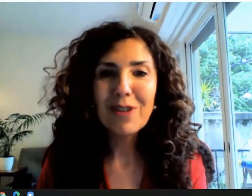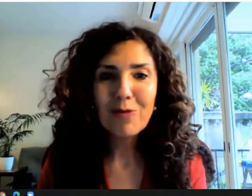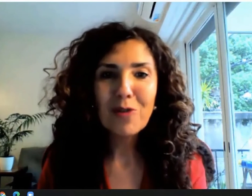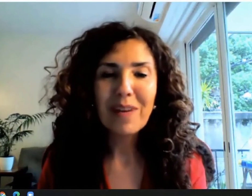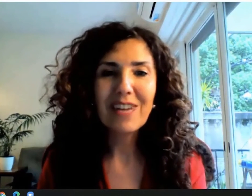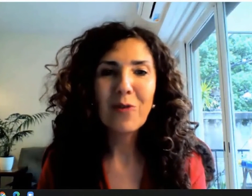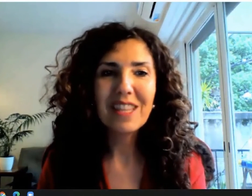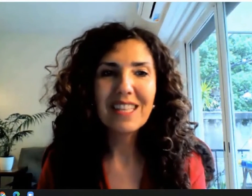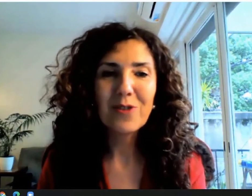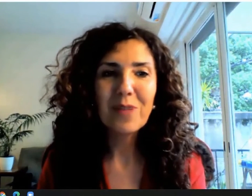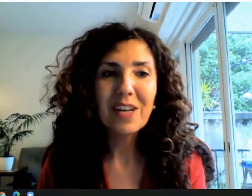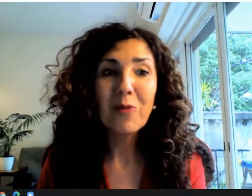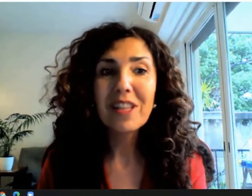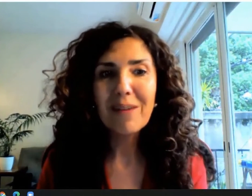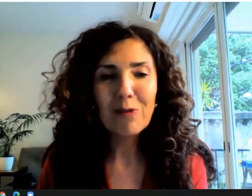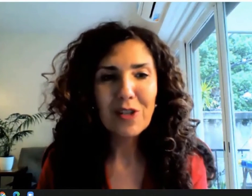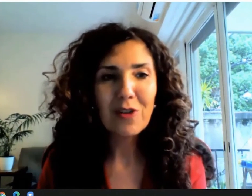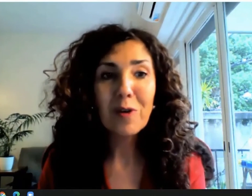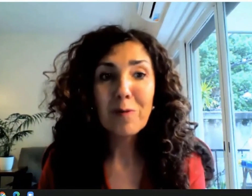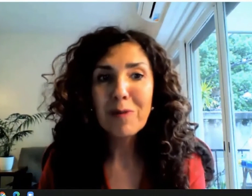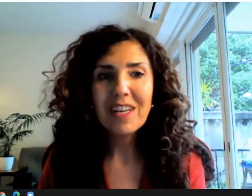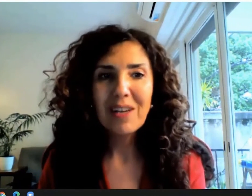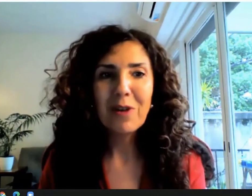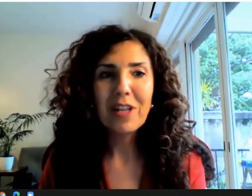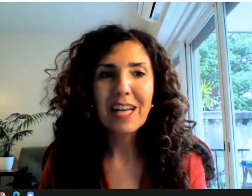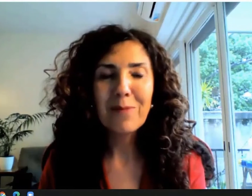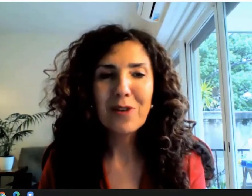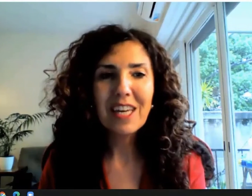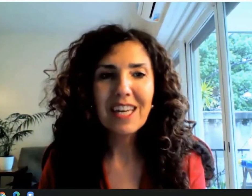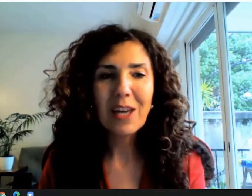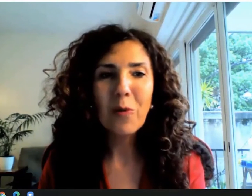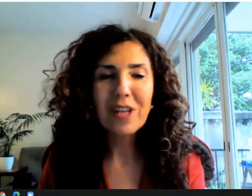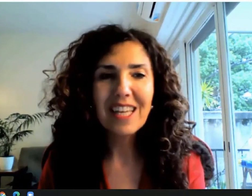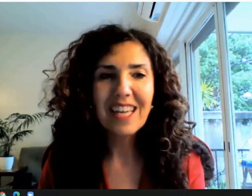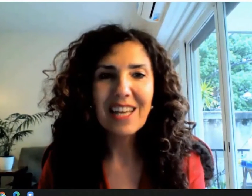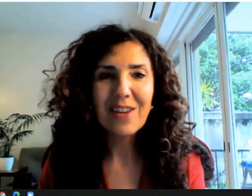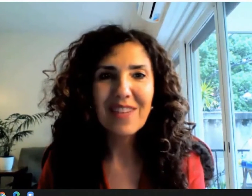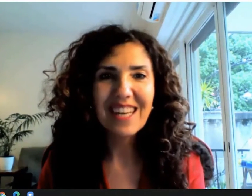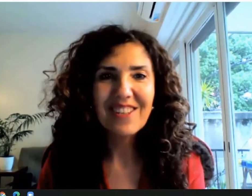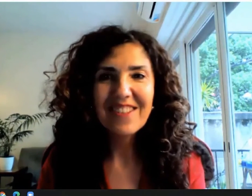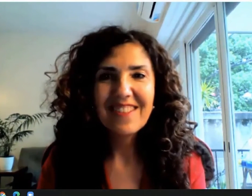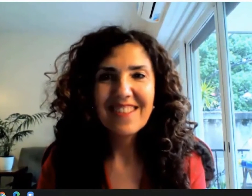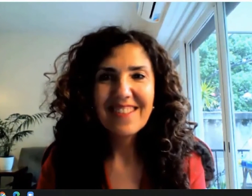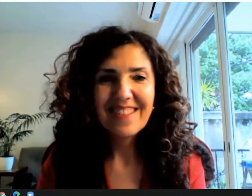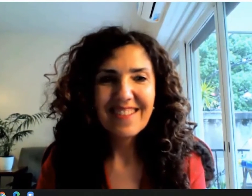el piso es tuyo para que nos cuentes sobre cómo está evolucionando OneWeb luego del cambio que hubo el año pasado.